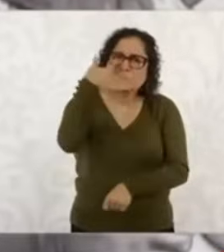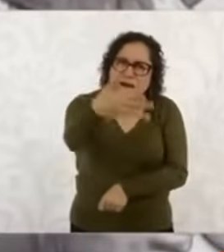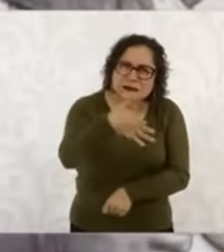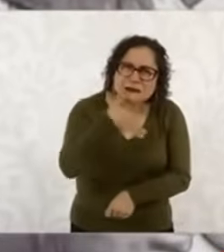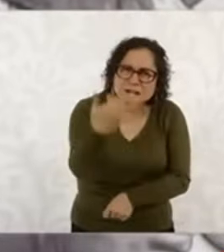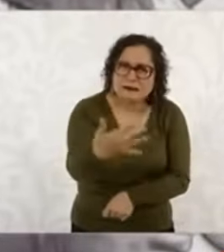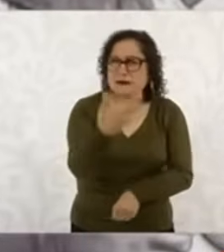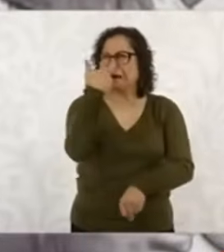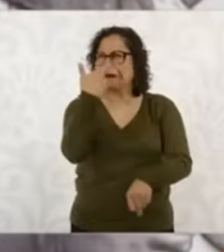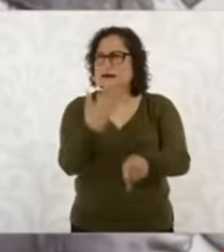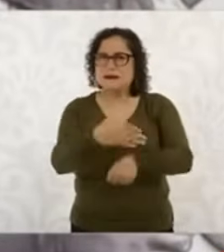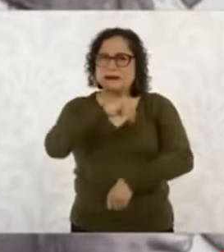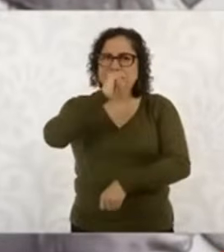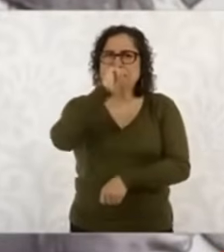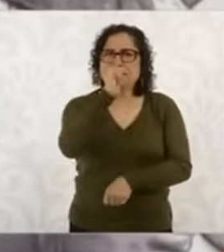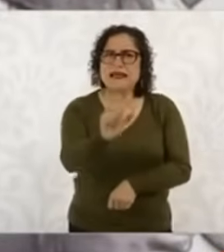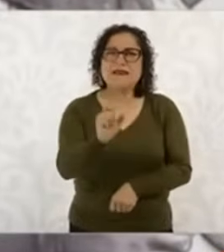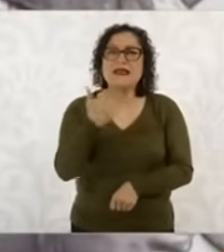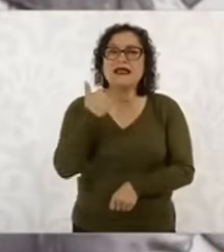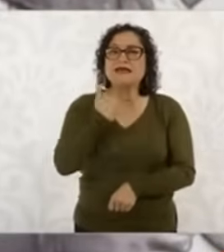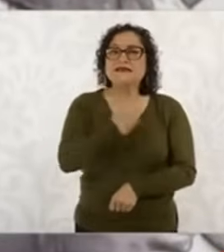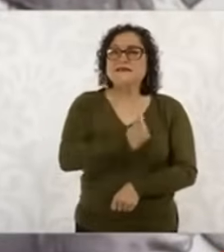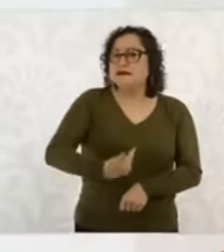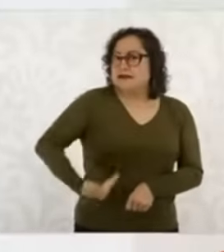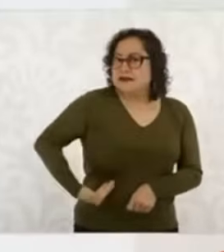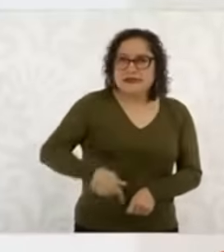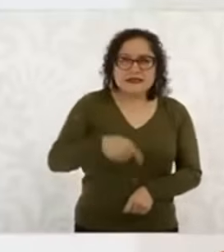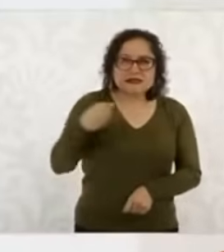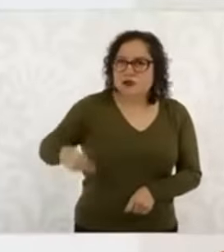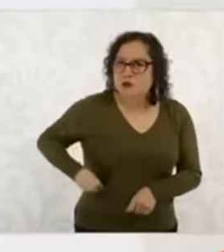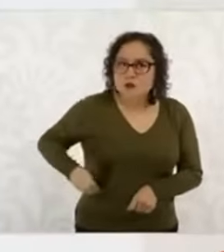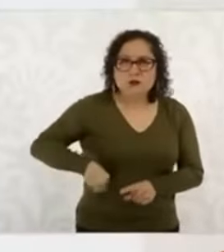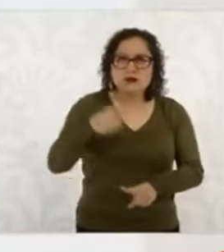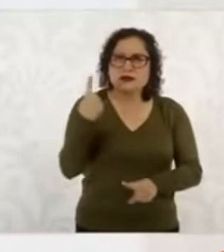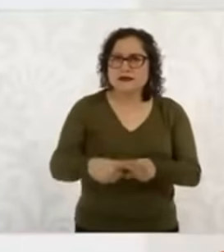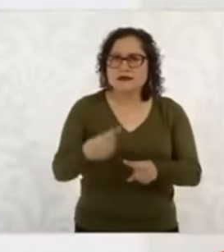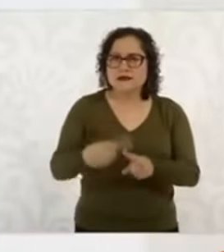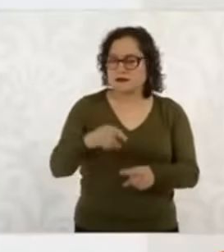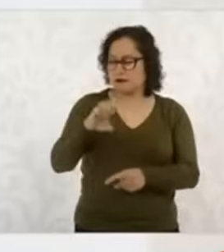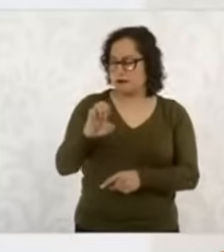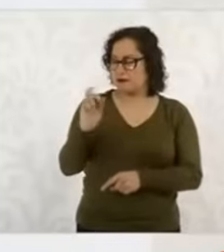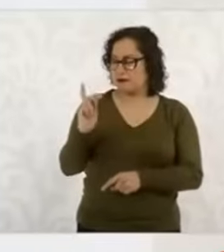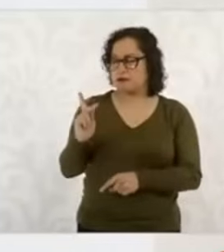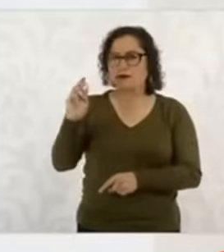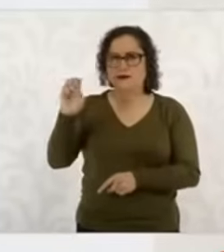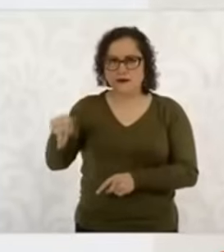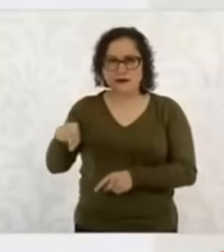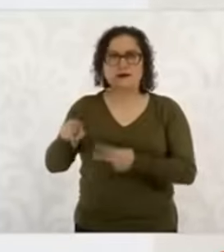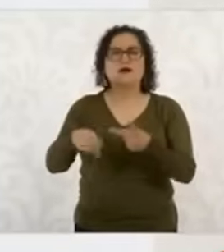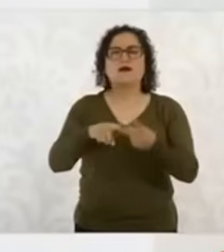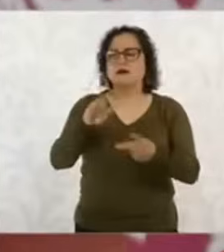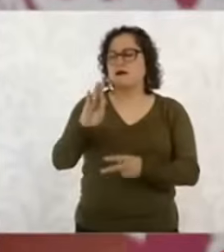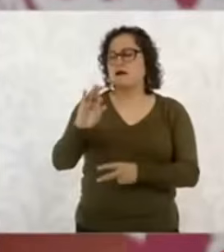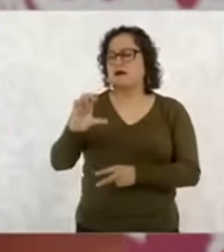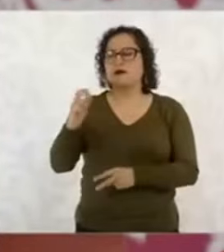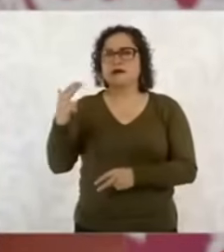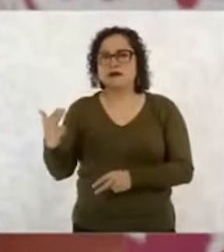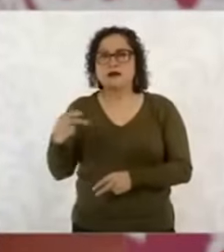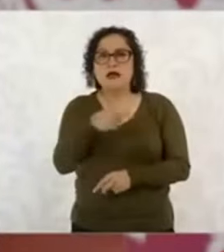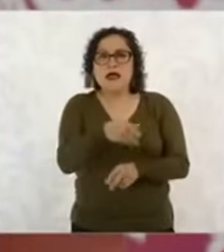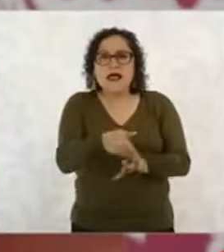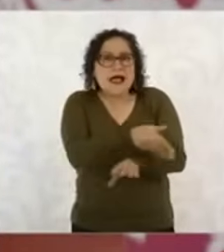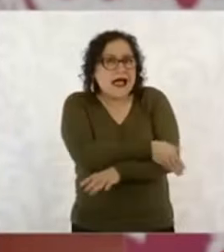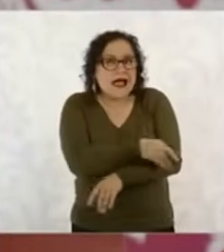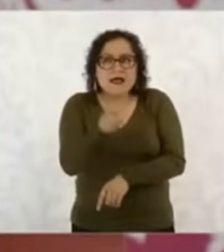que adquirieron Calderón y Peña a través de Pemex, nos toca pagarla a nosotros